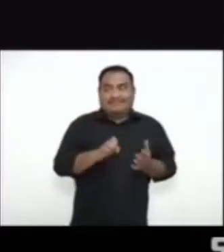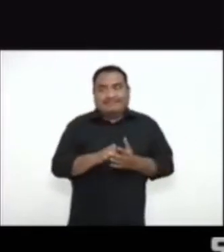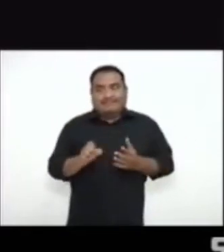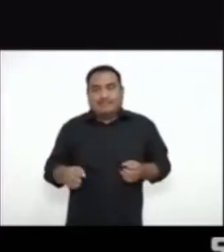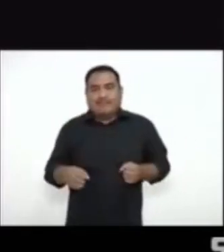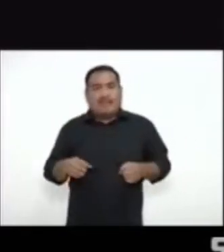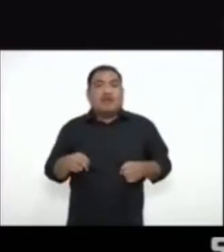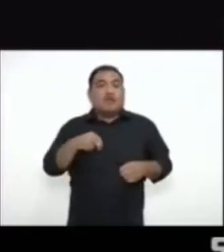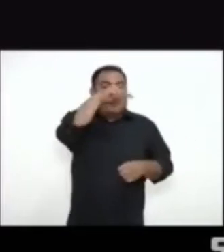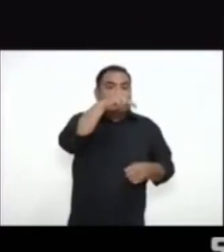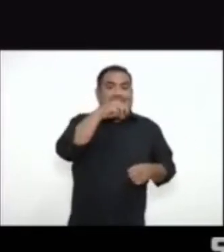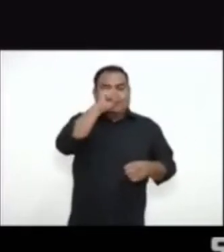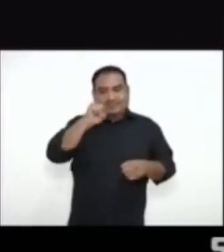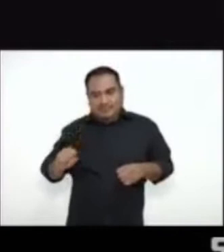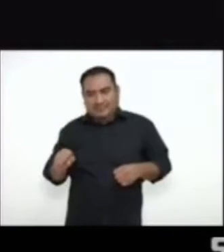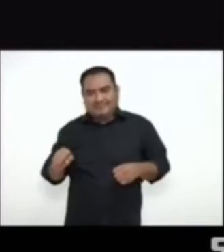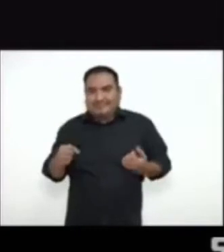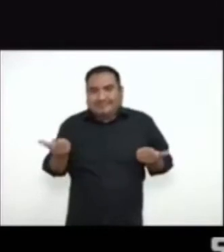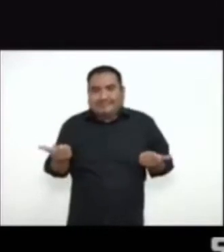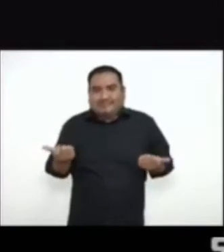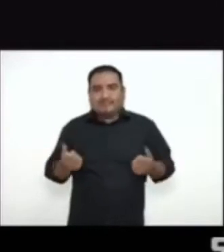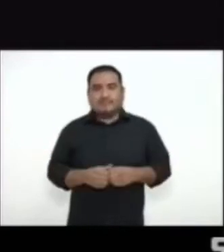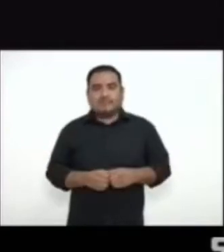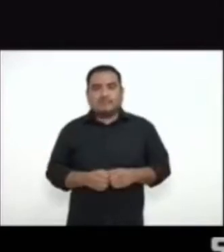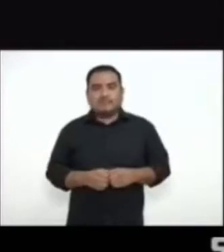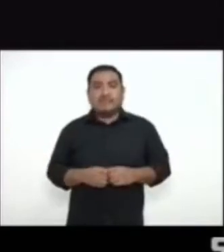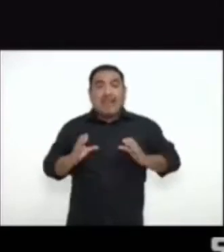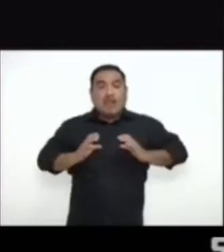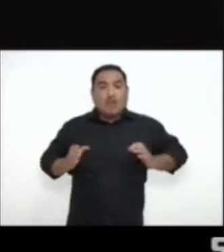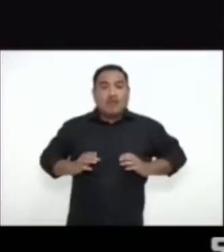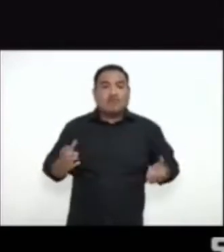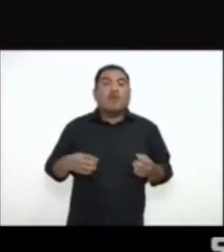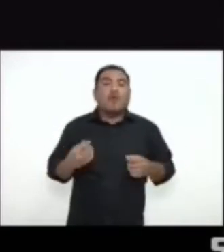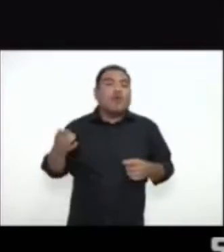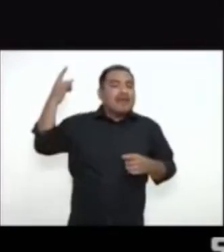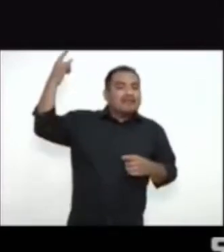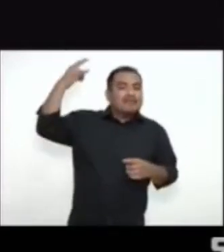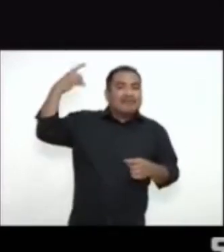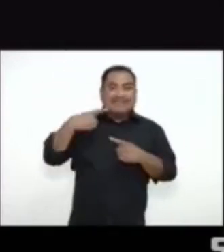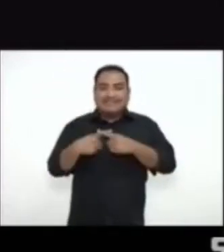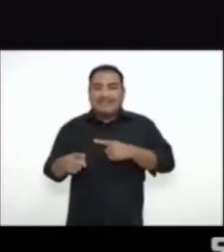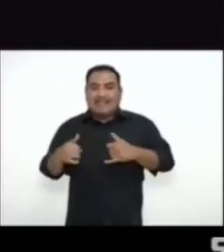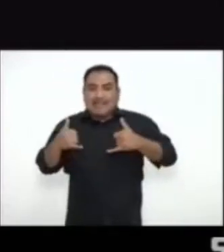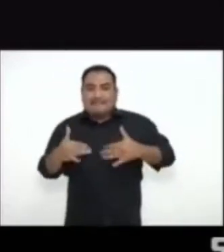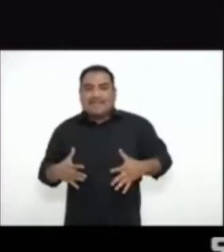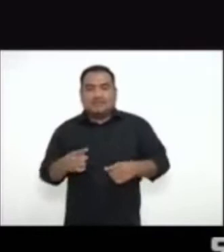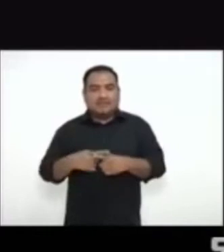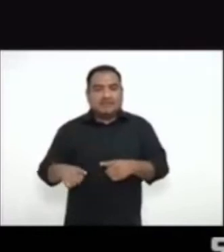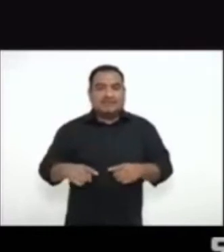en el sur, simple y sencillamente, los cuerpos, las estaturas, los pesos son completamente